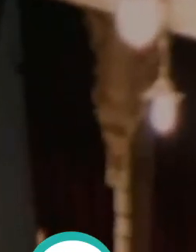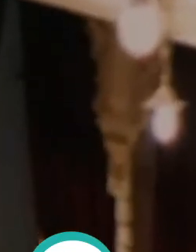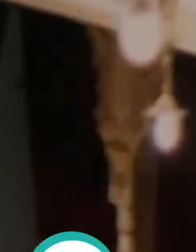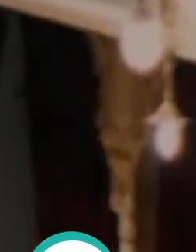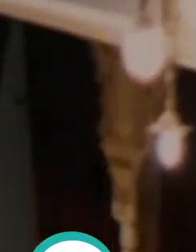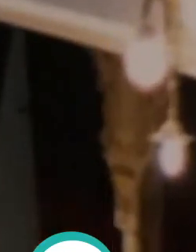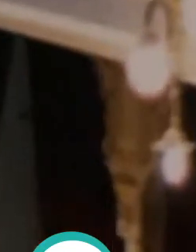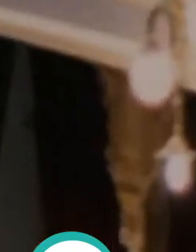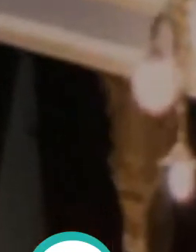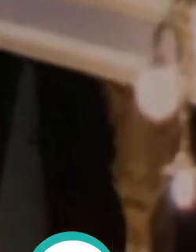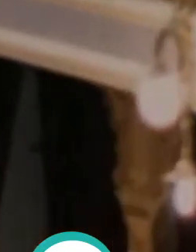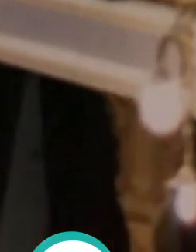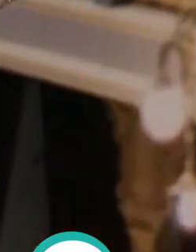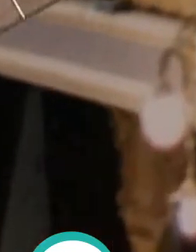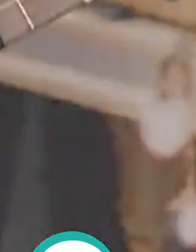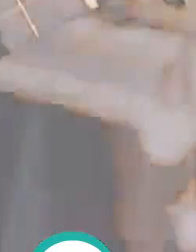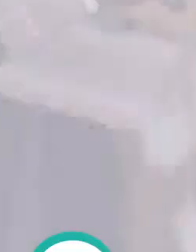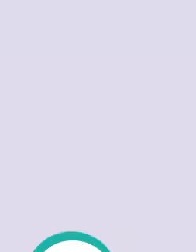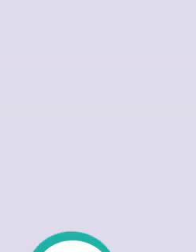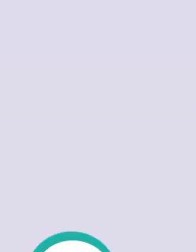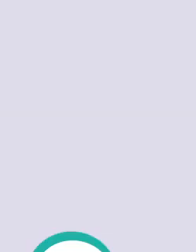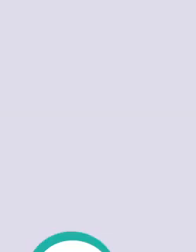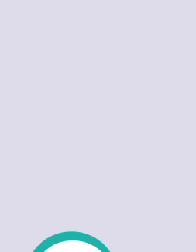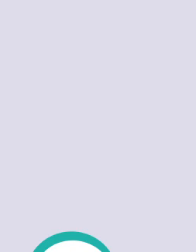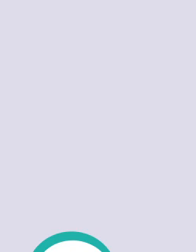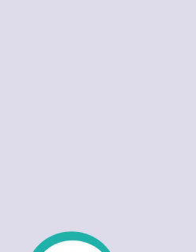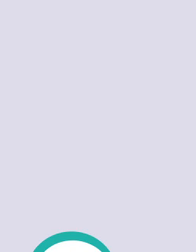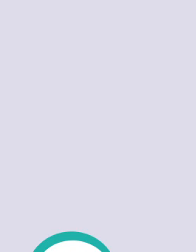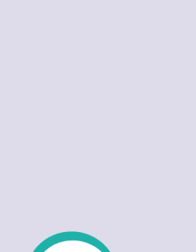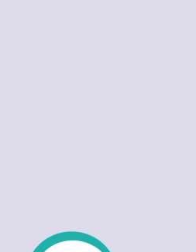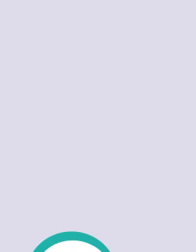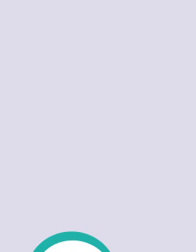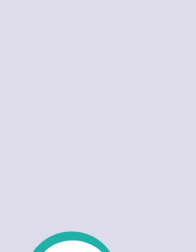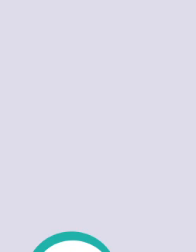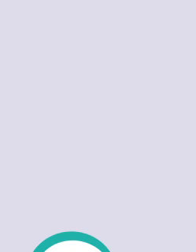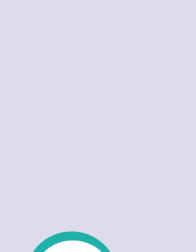y ese es mi destino.